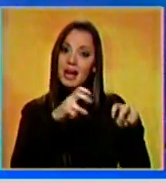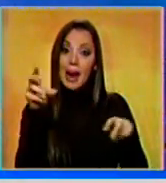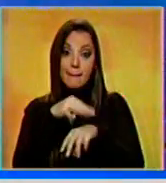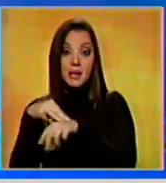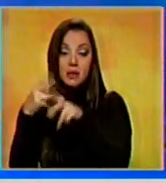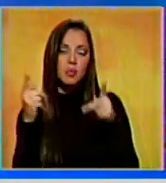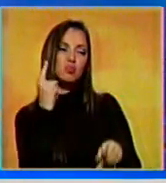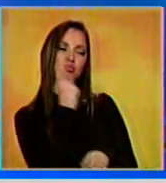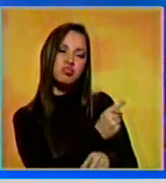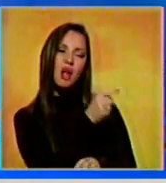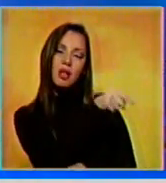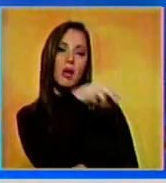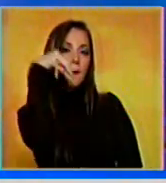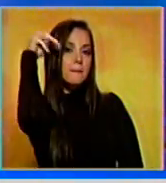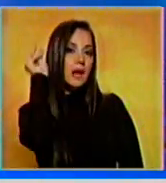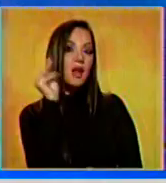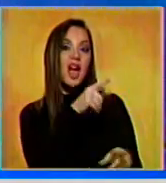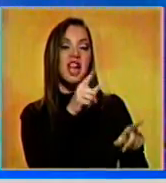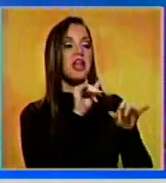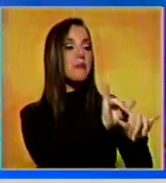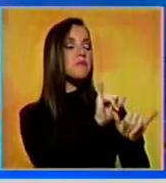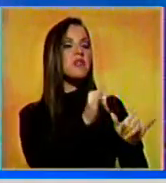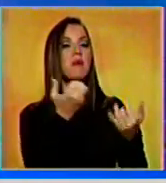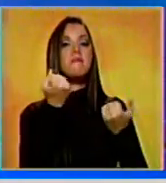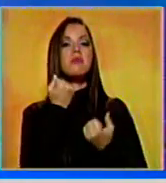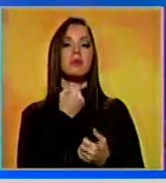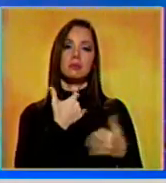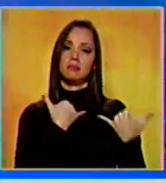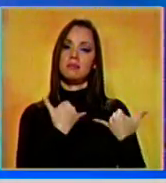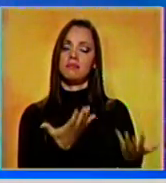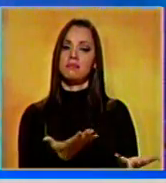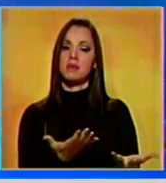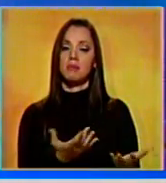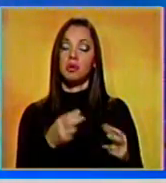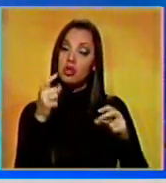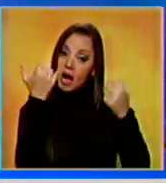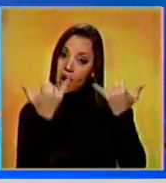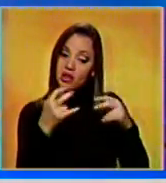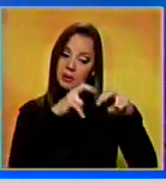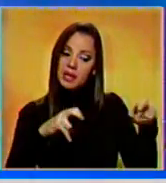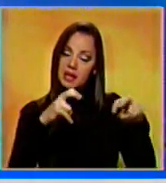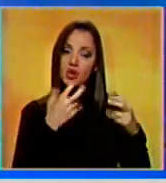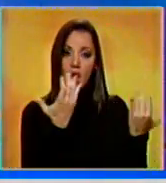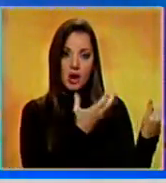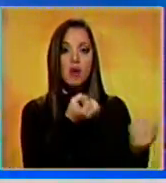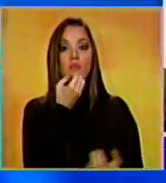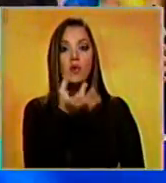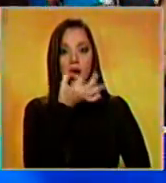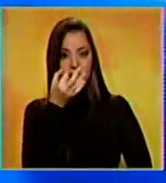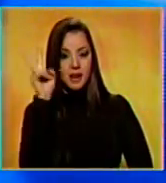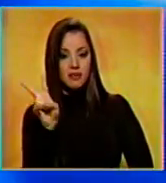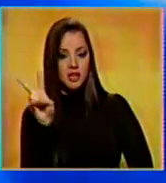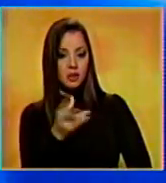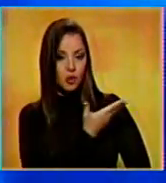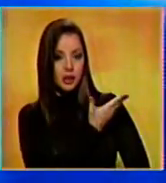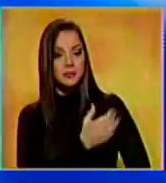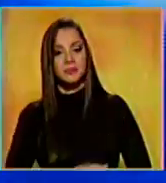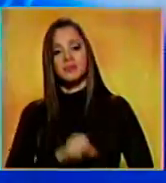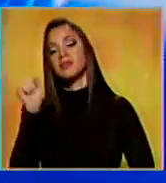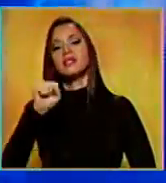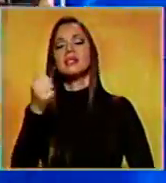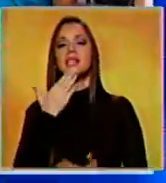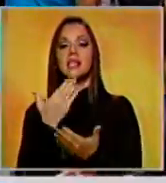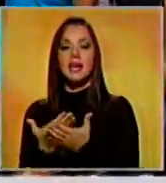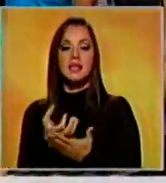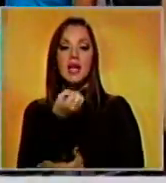Ministerio Público por el presunto plan magnicida. Victoria Joseph nos amplía la información. Victoria, muy buenas tardes. Sí, así es,